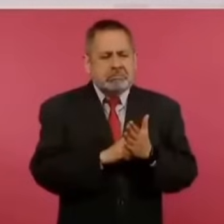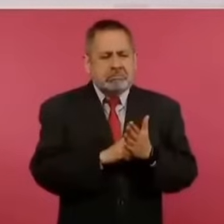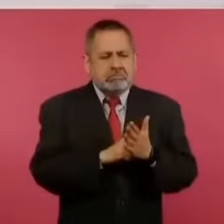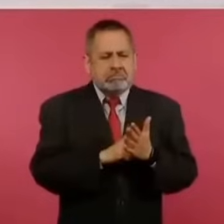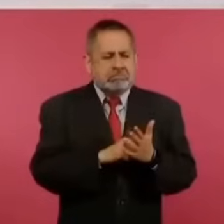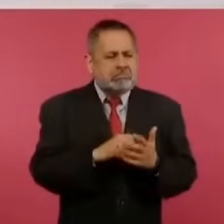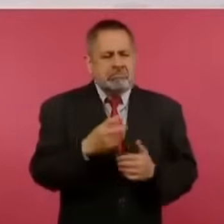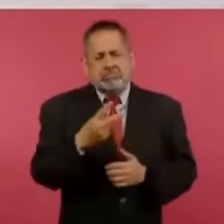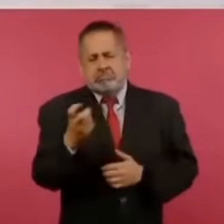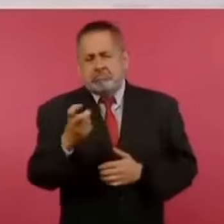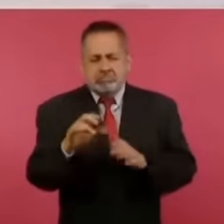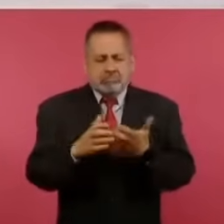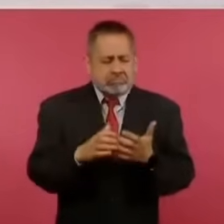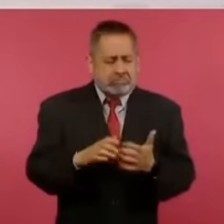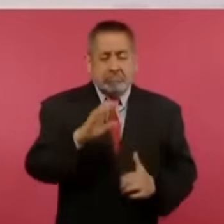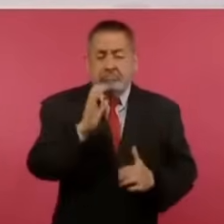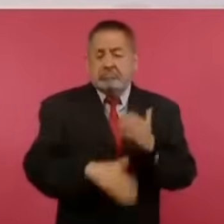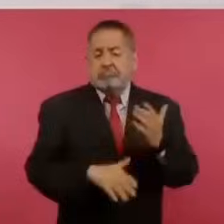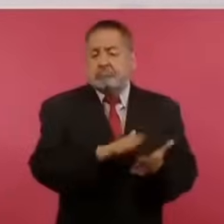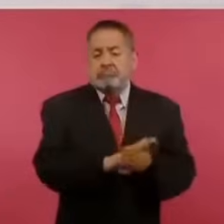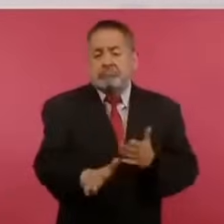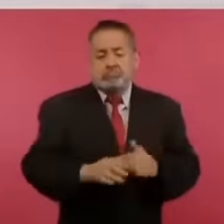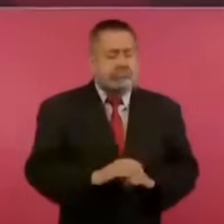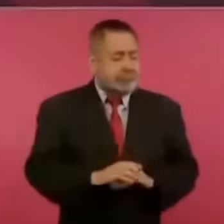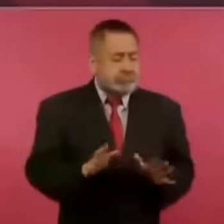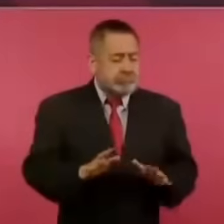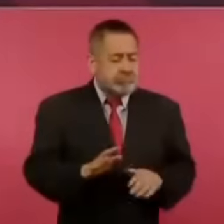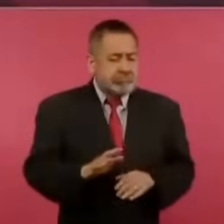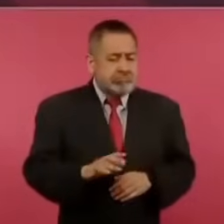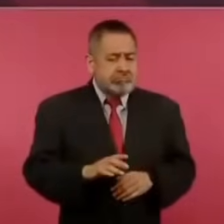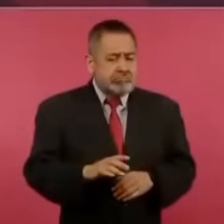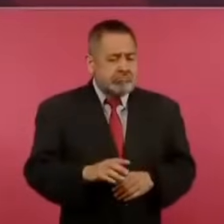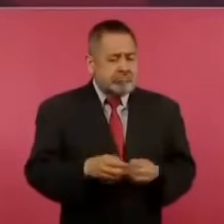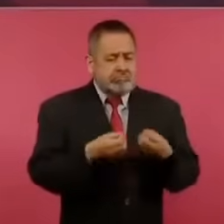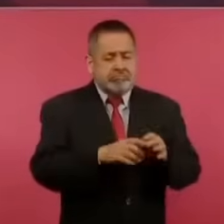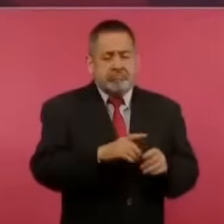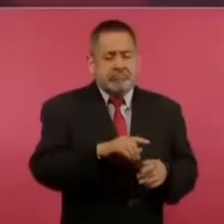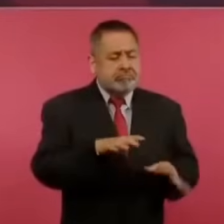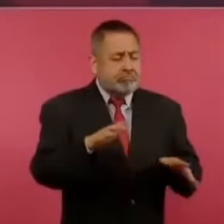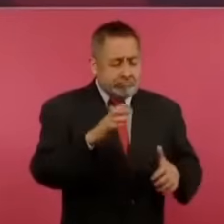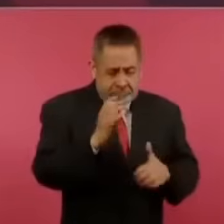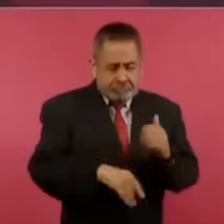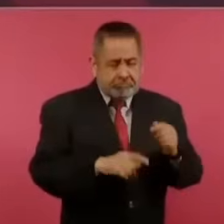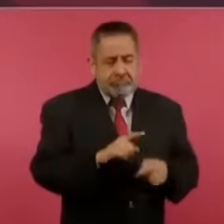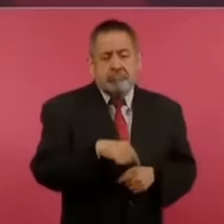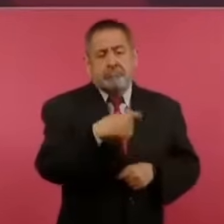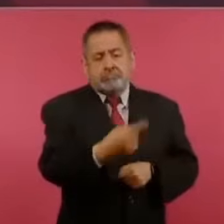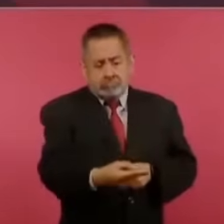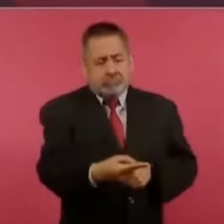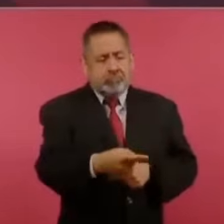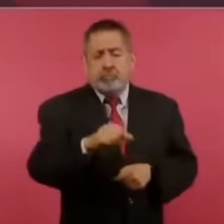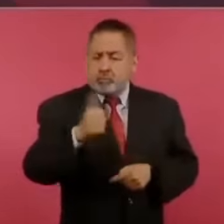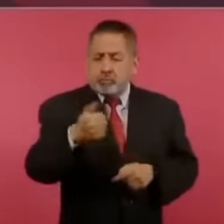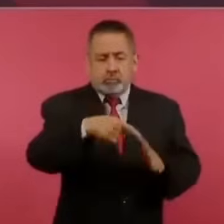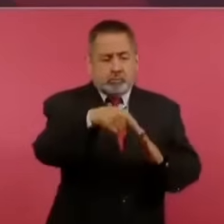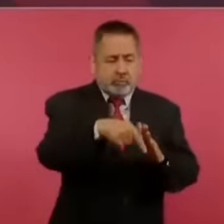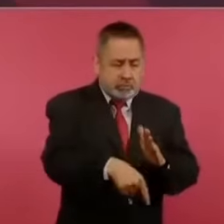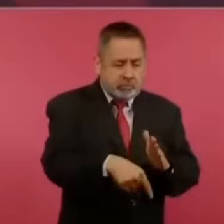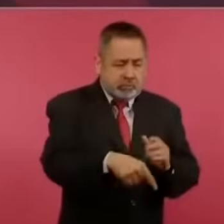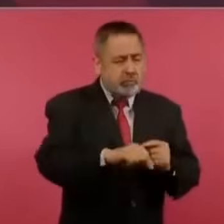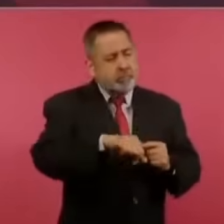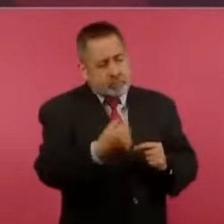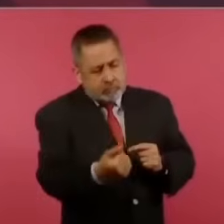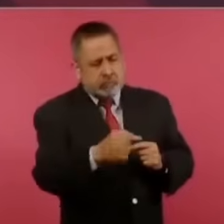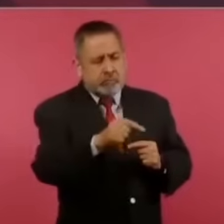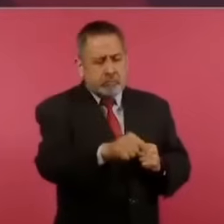cantidades 200 barriles, 300 barriles, y declinaban y ya dejaba de producir ese pozo y se perforaba otro y otro y